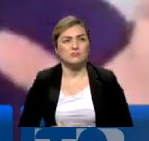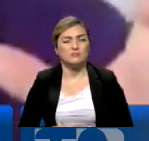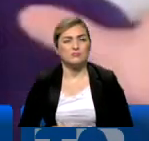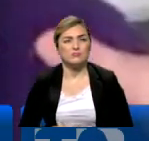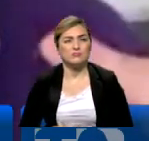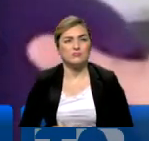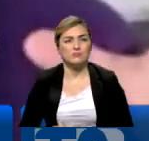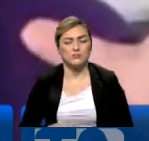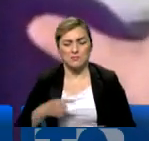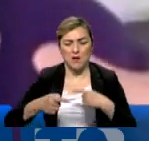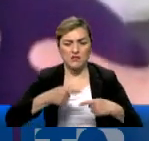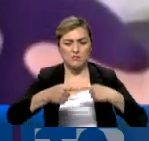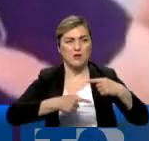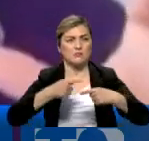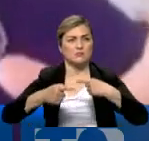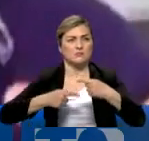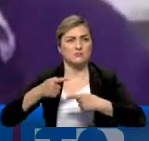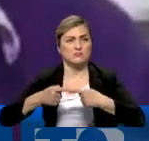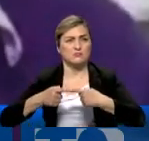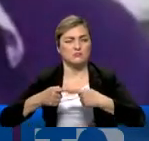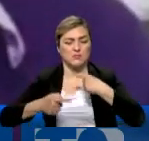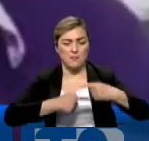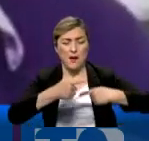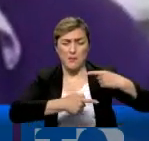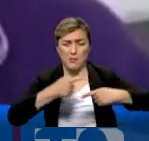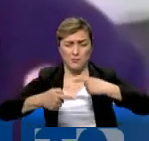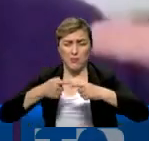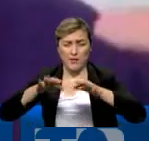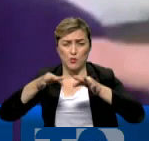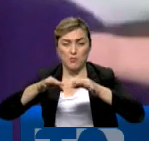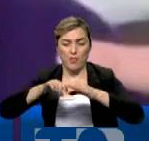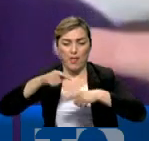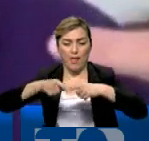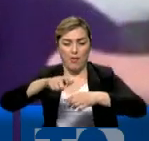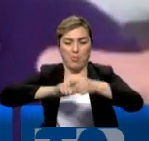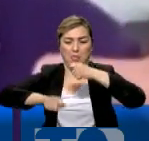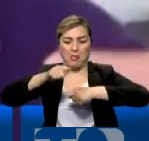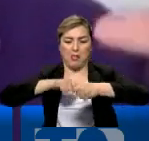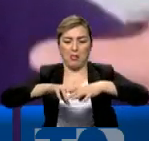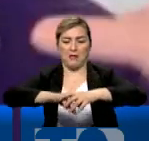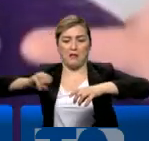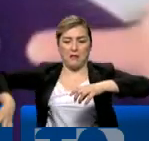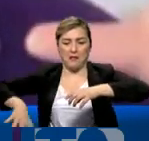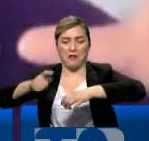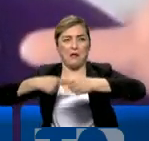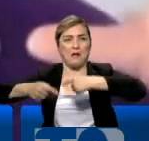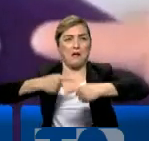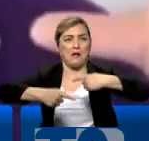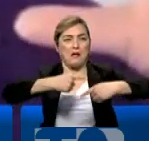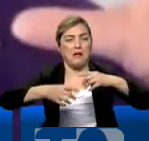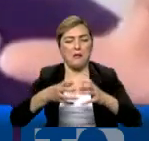film. Plástico, el mismo plástico que sirve para embalar las maletas, pues tenía ese plástico hecho